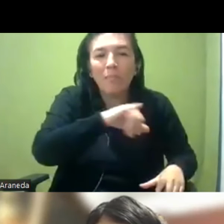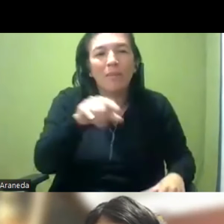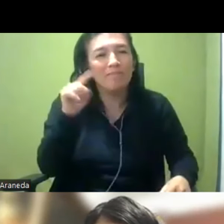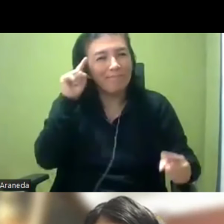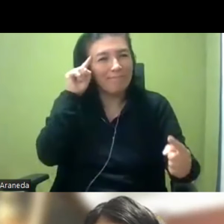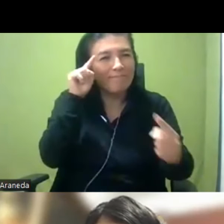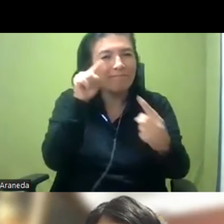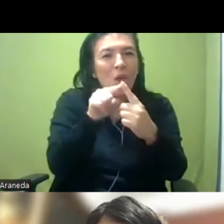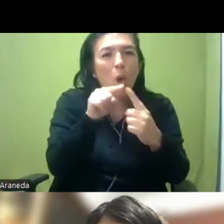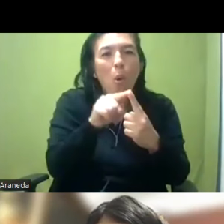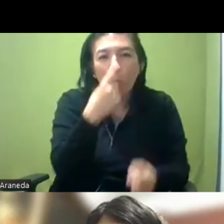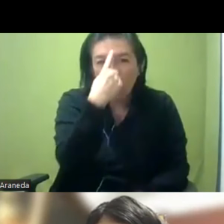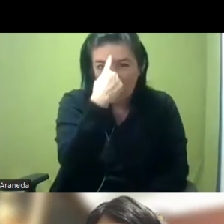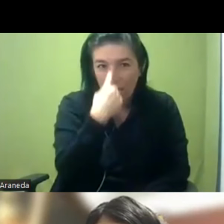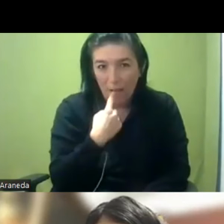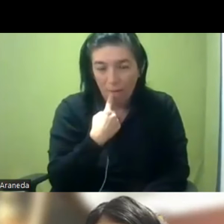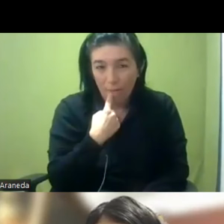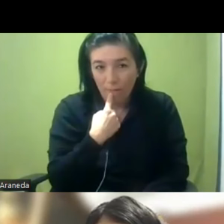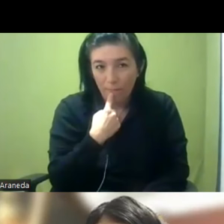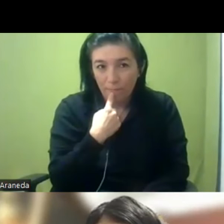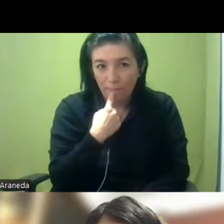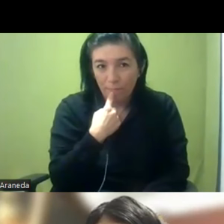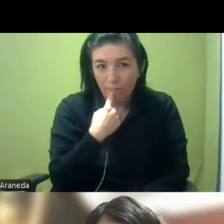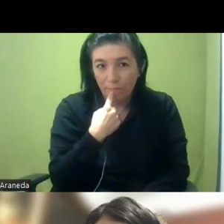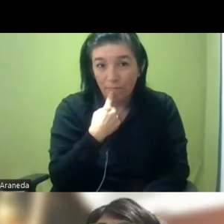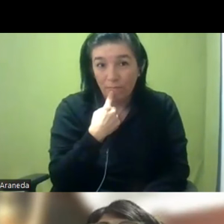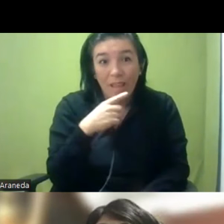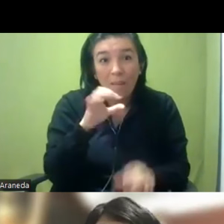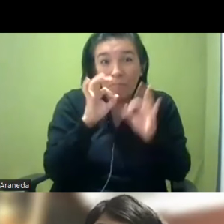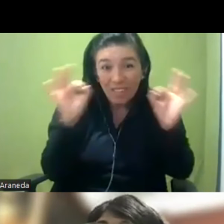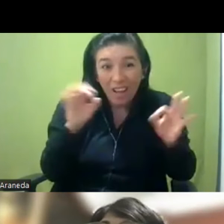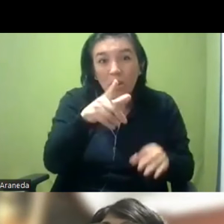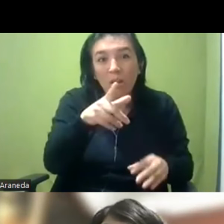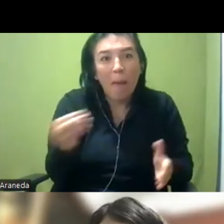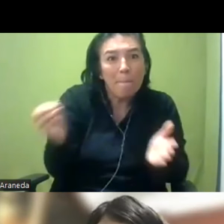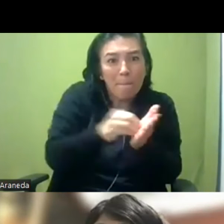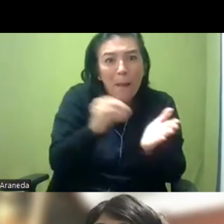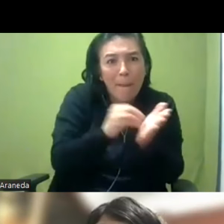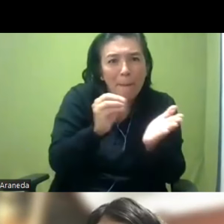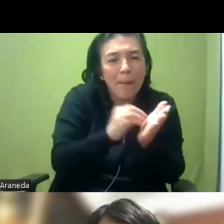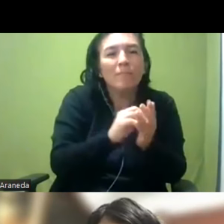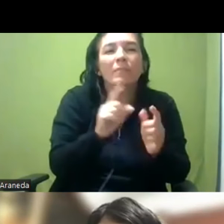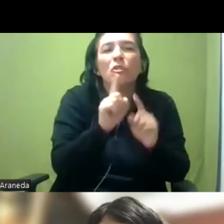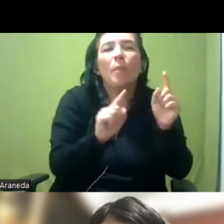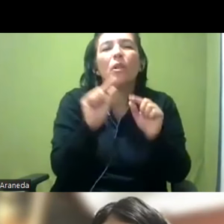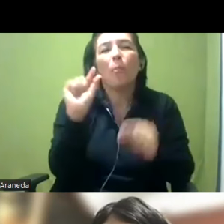ya prácticamente no se está realizando o en forma muy restringida.